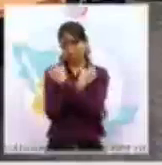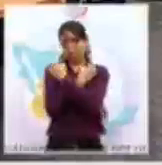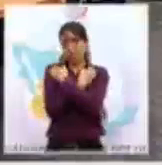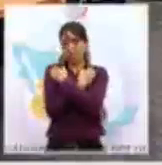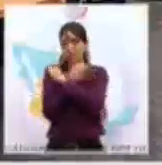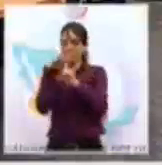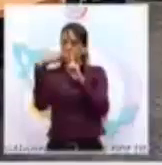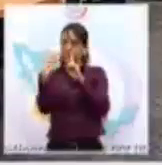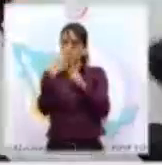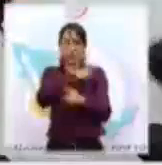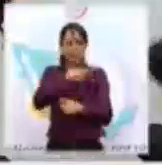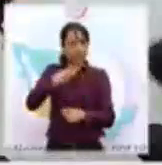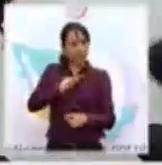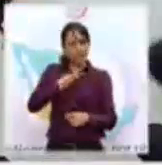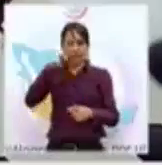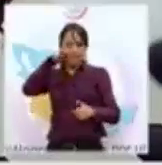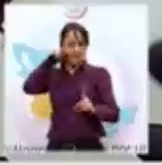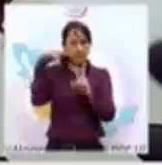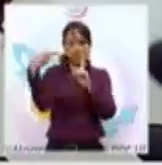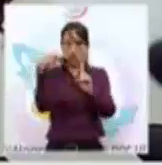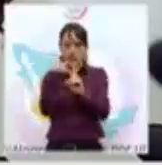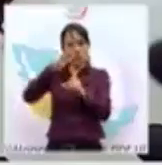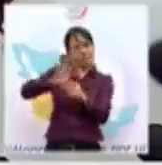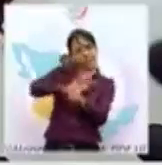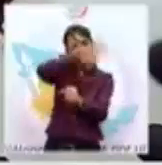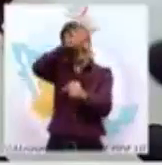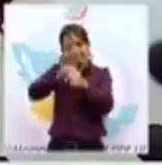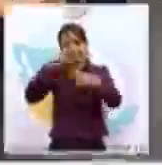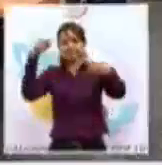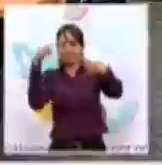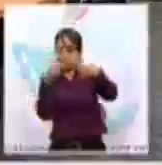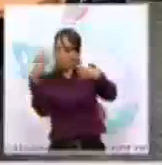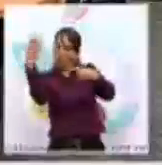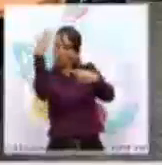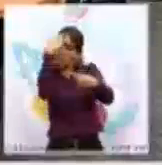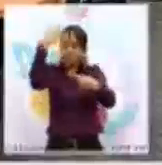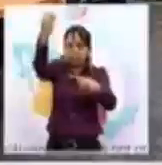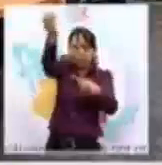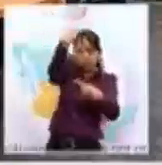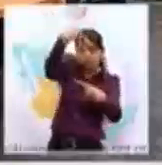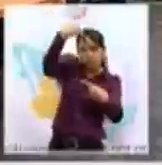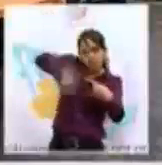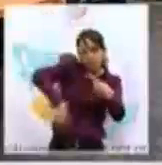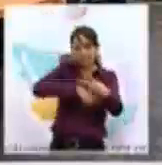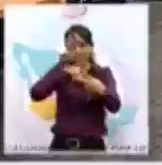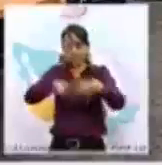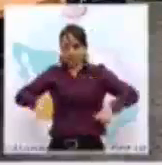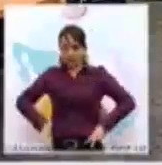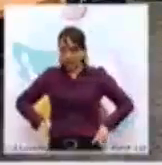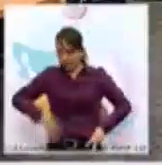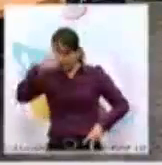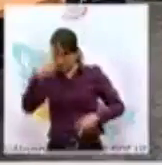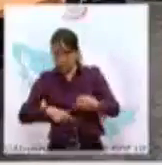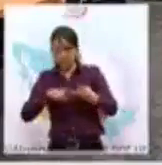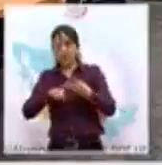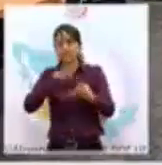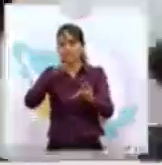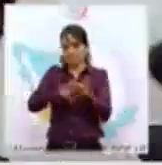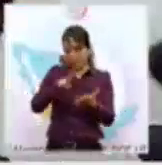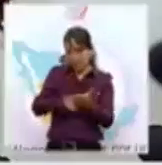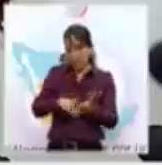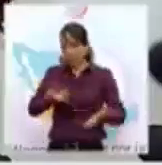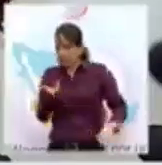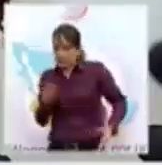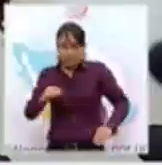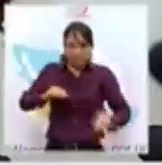habilidades, valores, conductas y actitudes. Doña Blanca hablaba de la educación media superior.